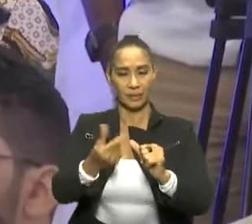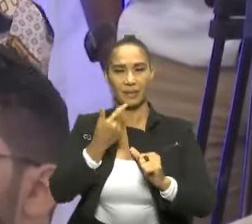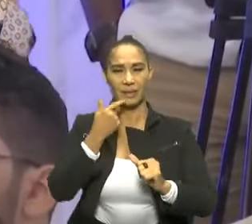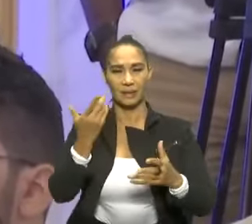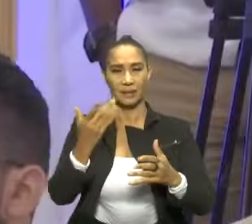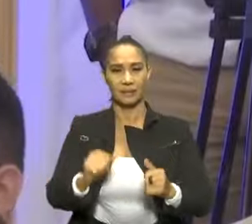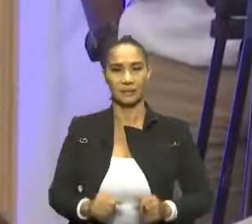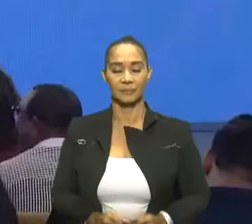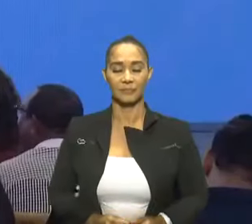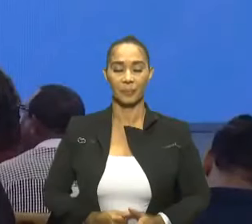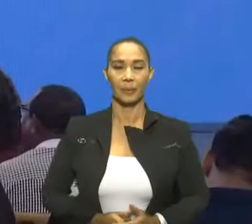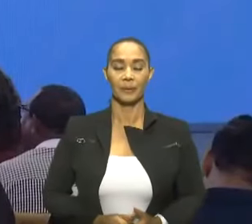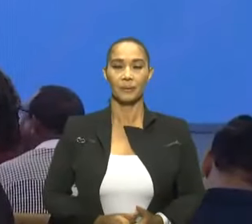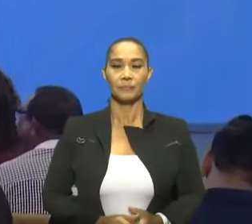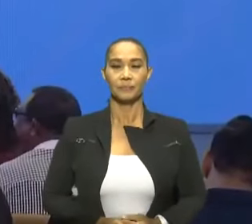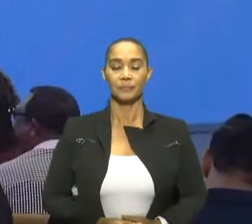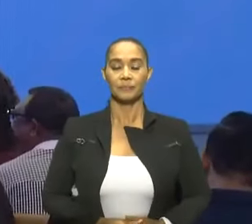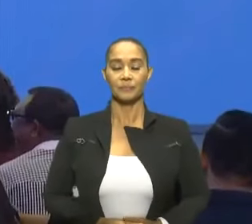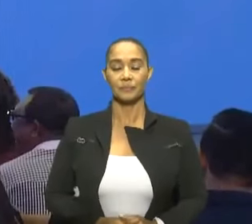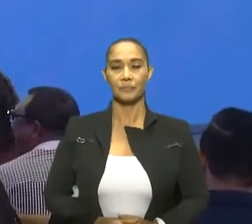dice?